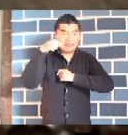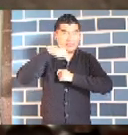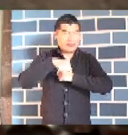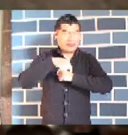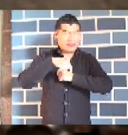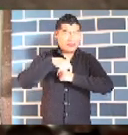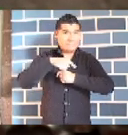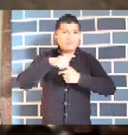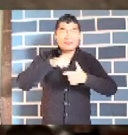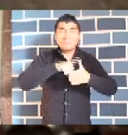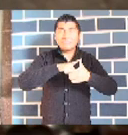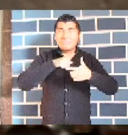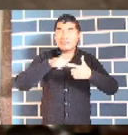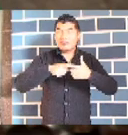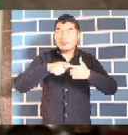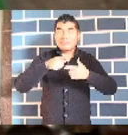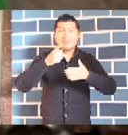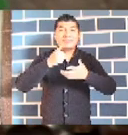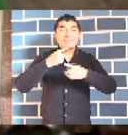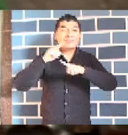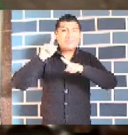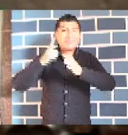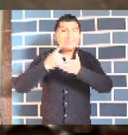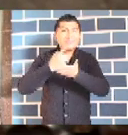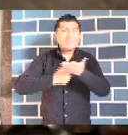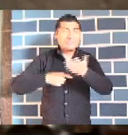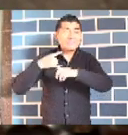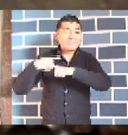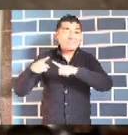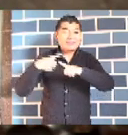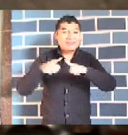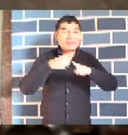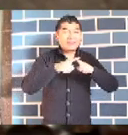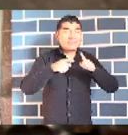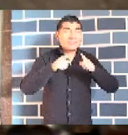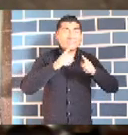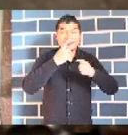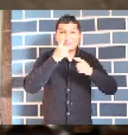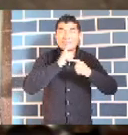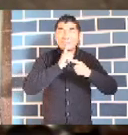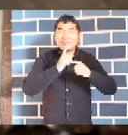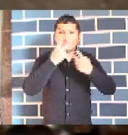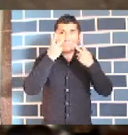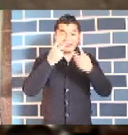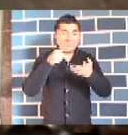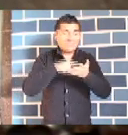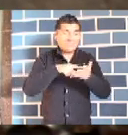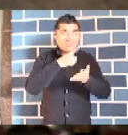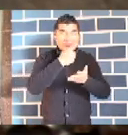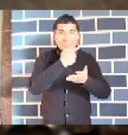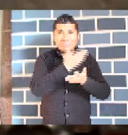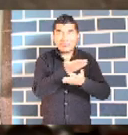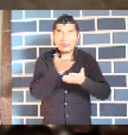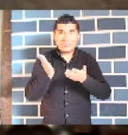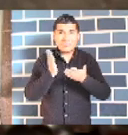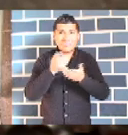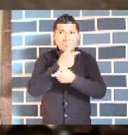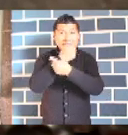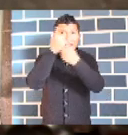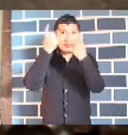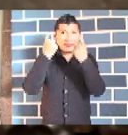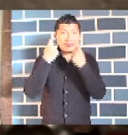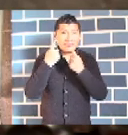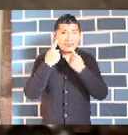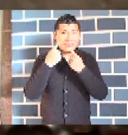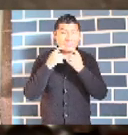por tanto qué diferente es realizar este es analizar este fenómeno preguntándonos